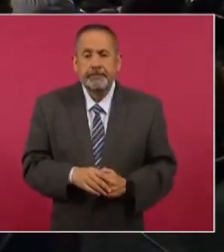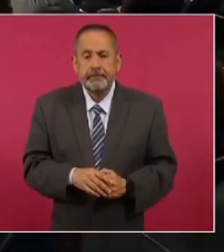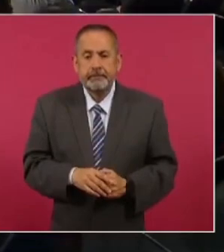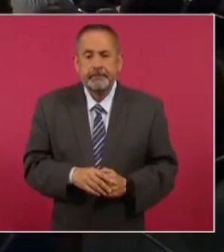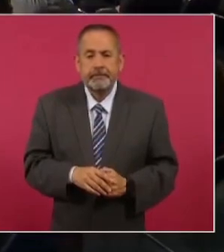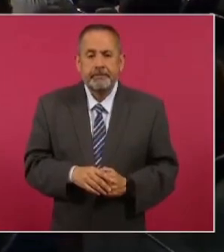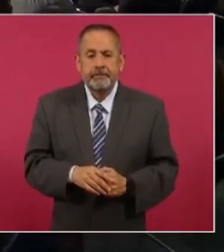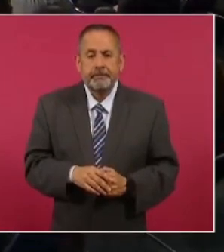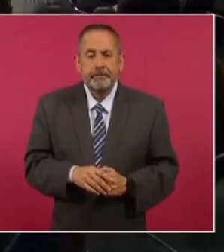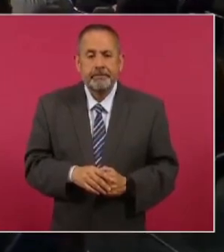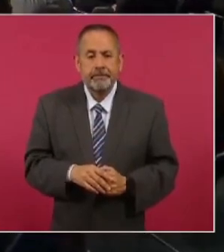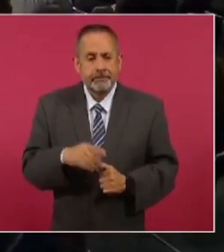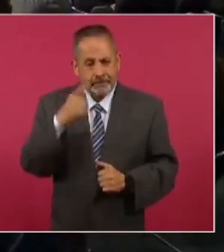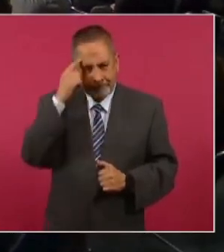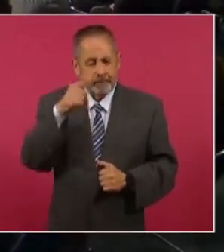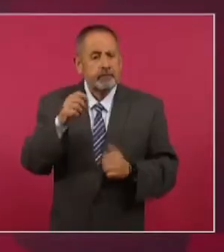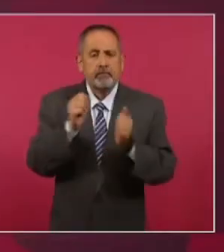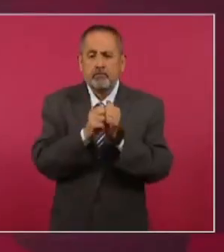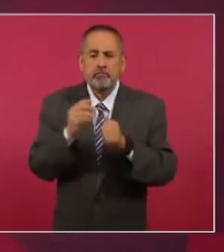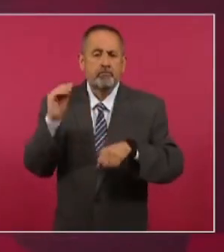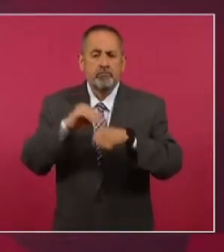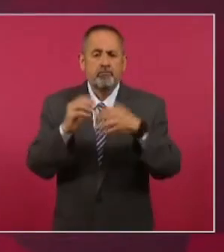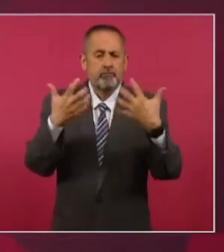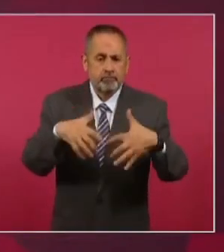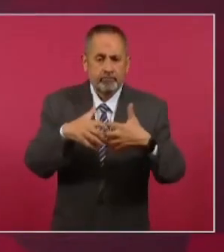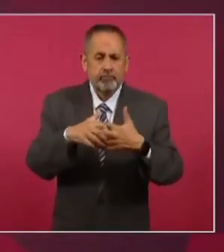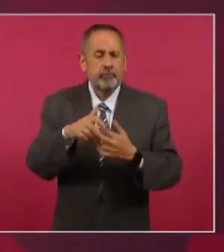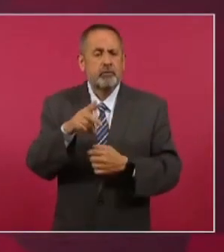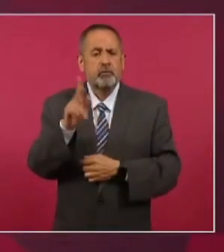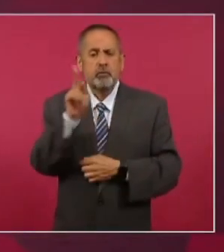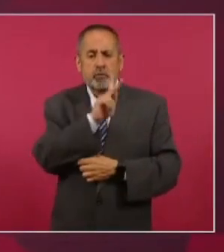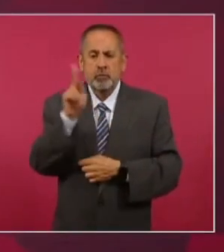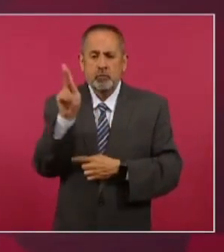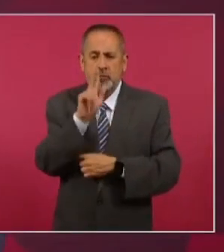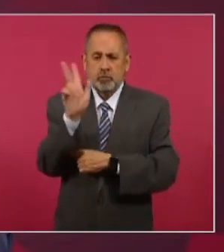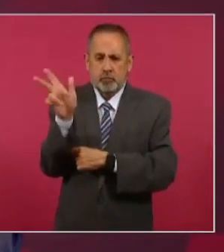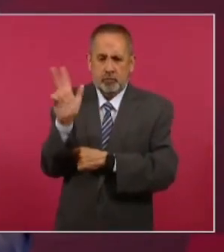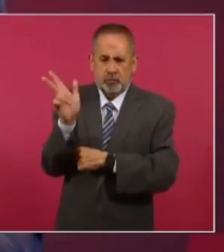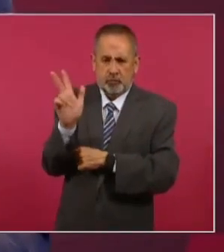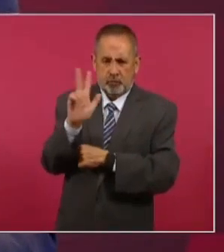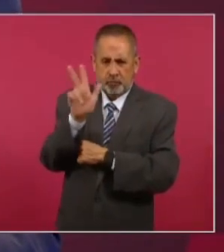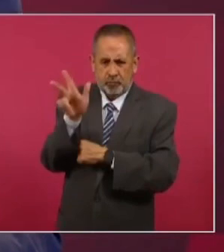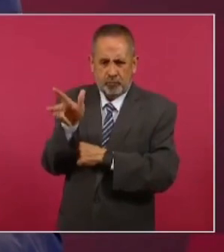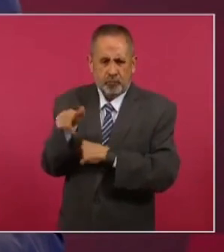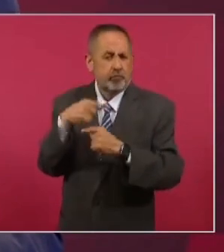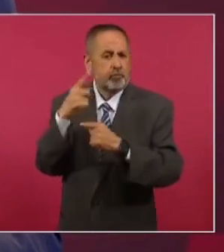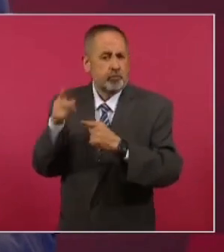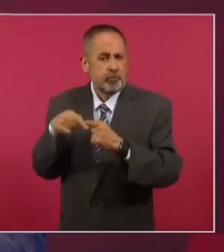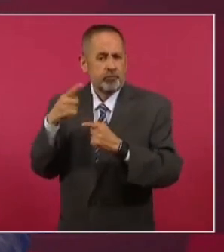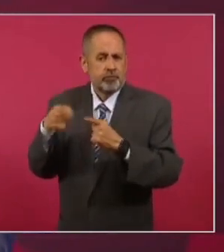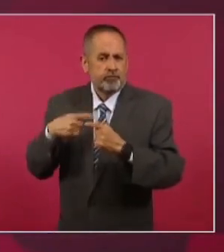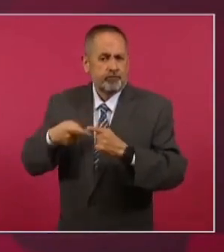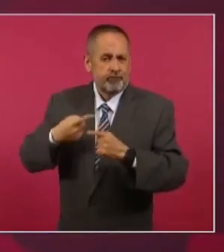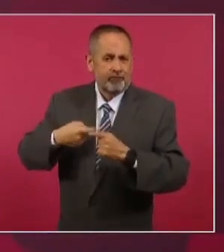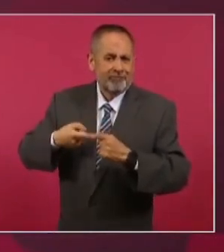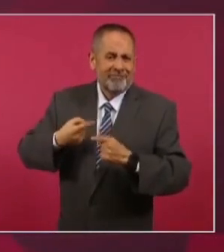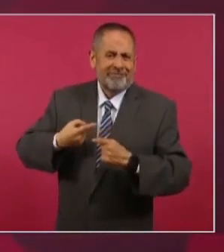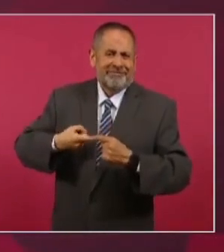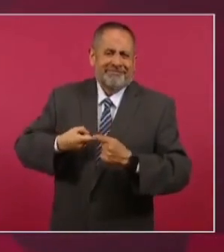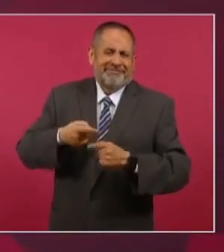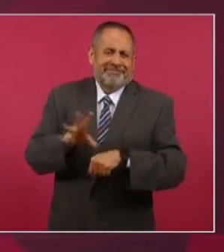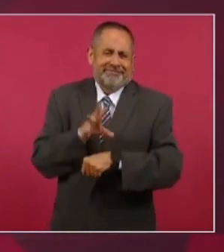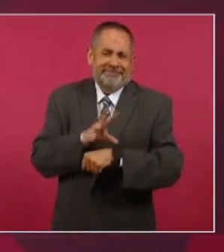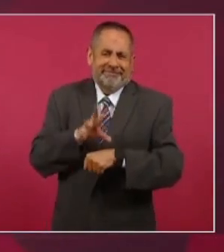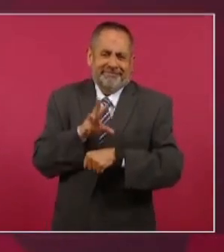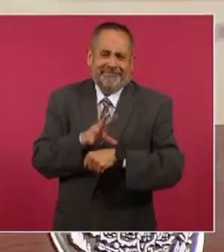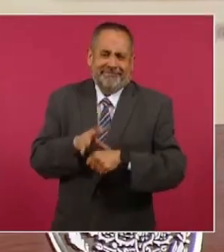plantas eólicas solares desde luego la modernización de las hidroeléctricas que